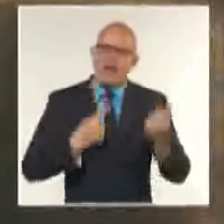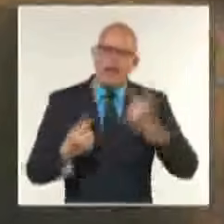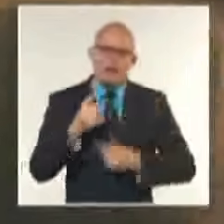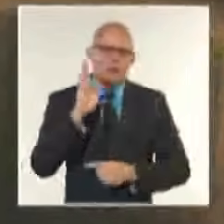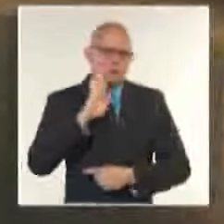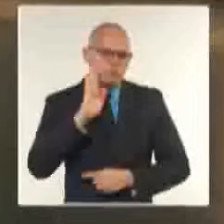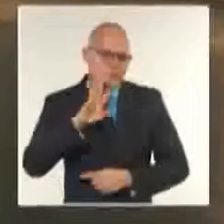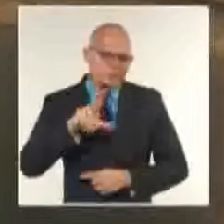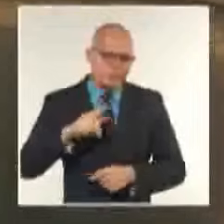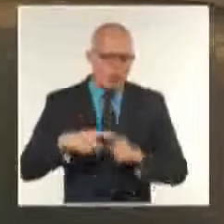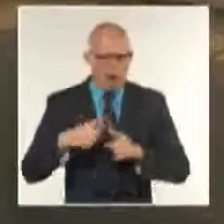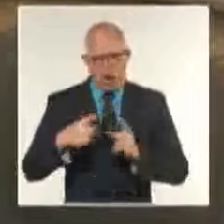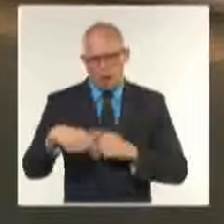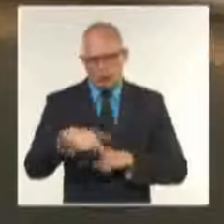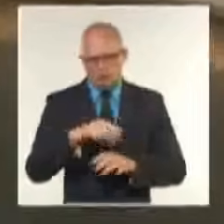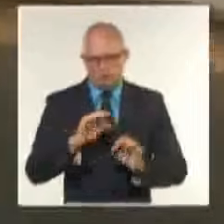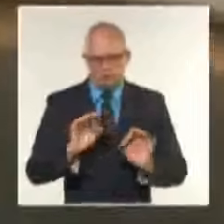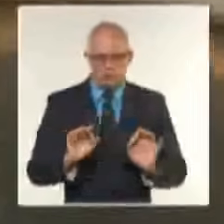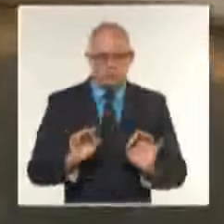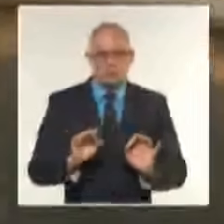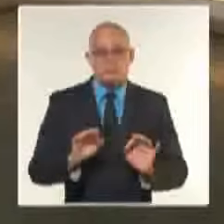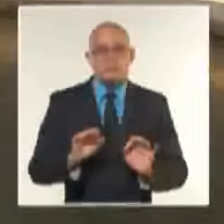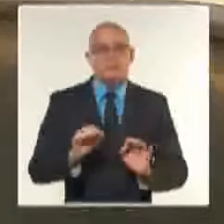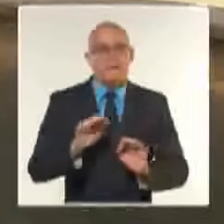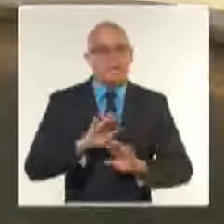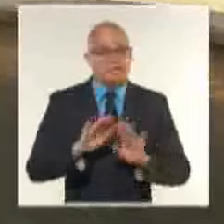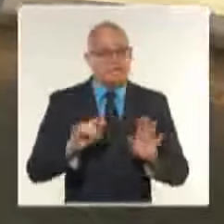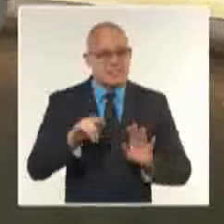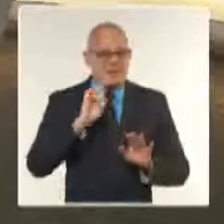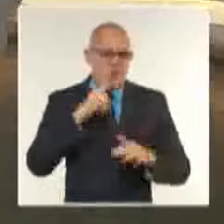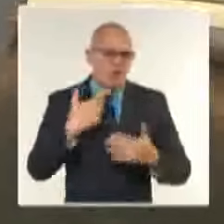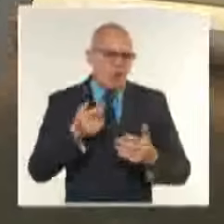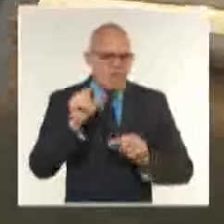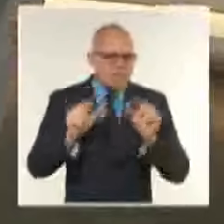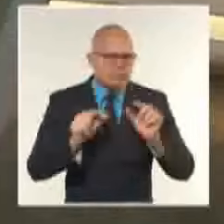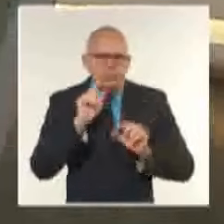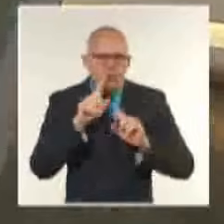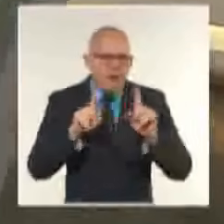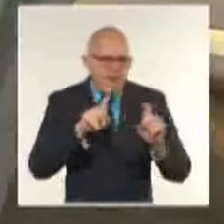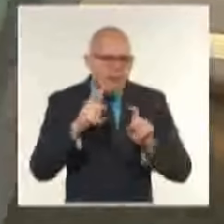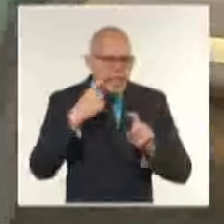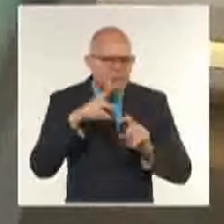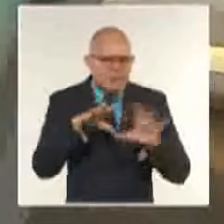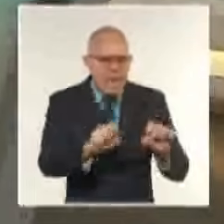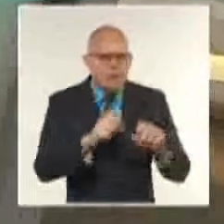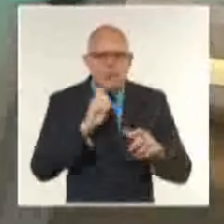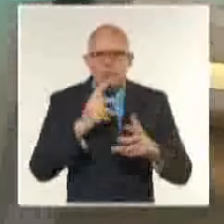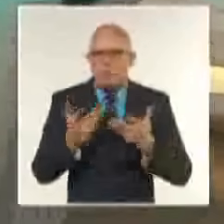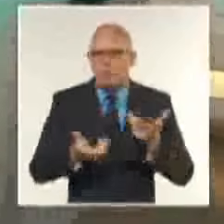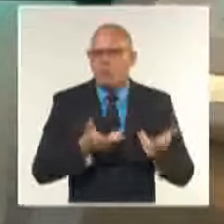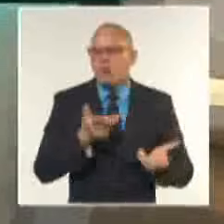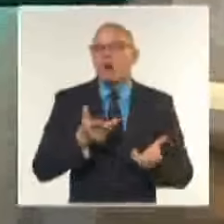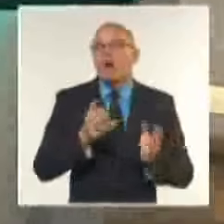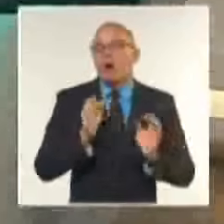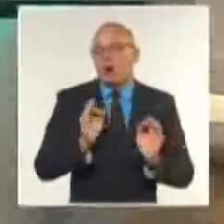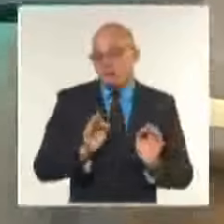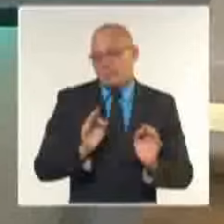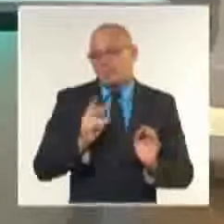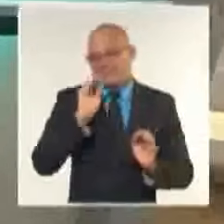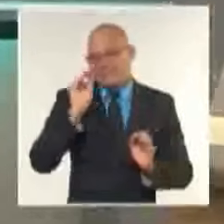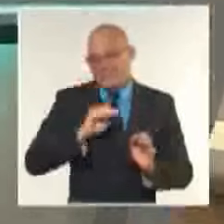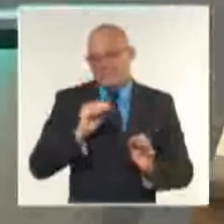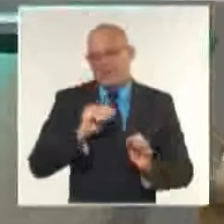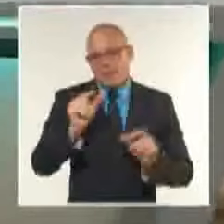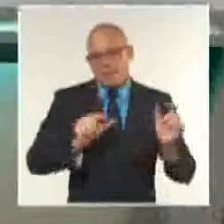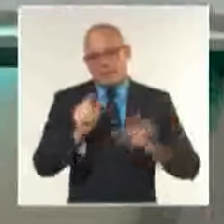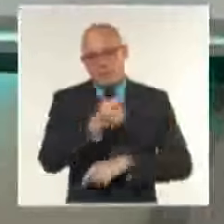administrativa. La severidad en el tratamiento investigativo, en el curso del proceso y en las sanciones, eso es sencillamente lo que la inmensa mayoría del pueblo reclama, pide una y